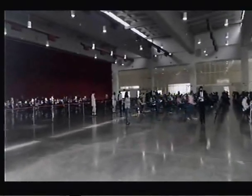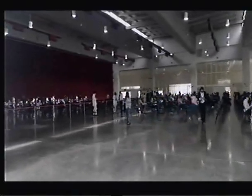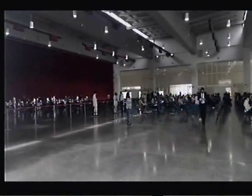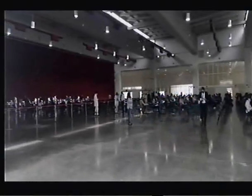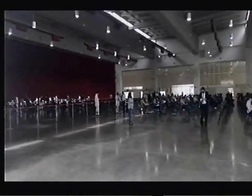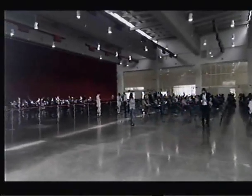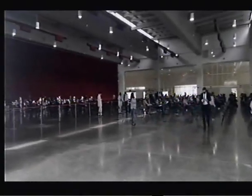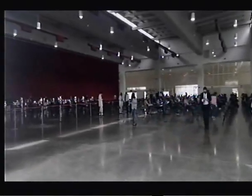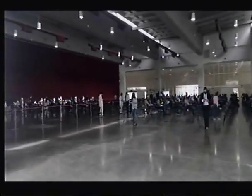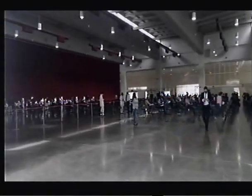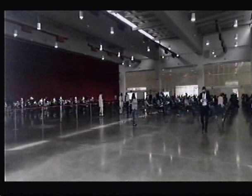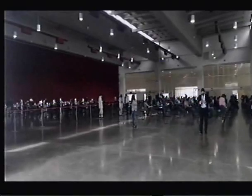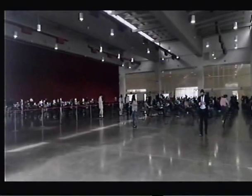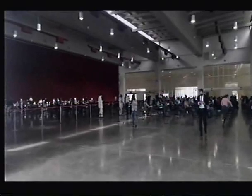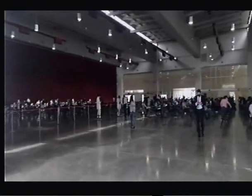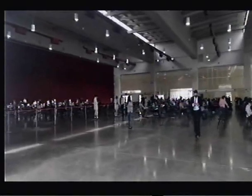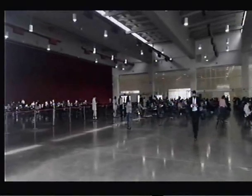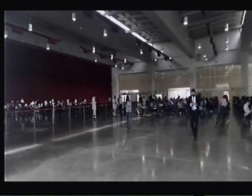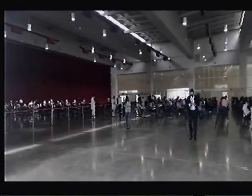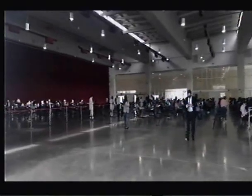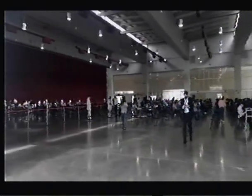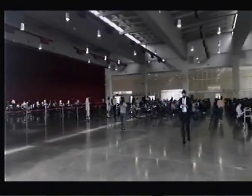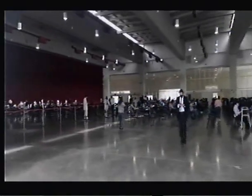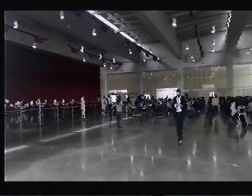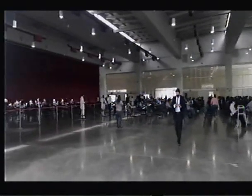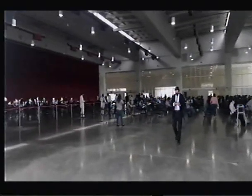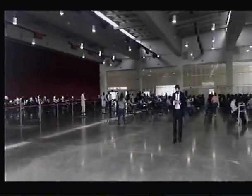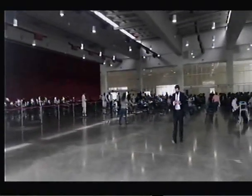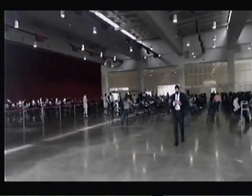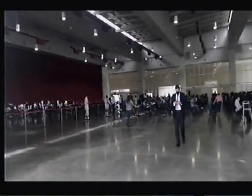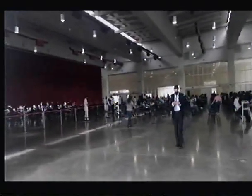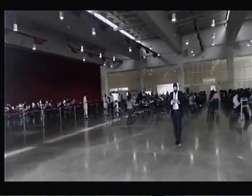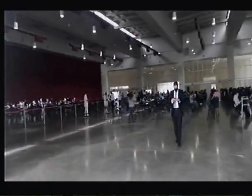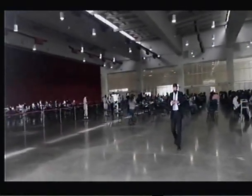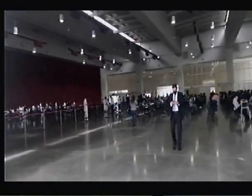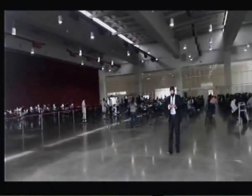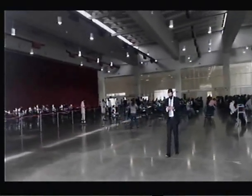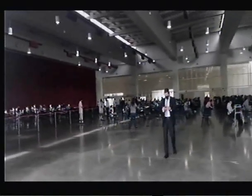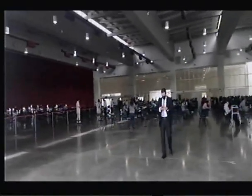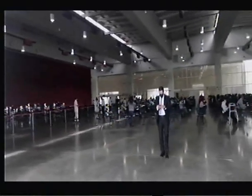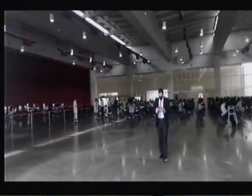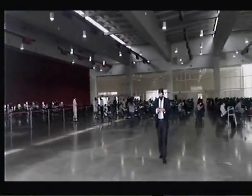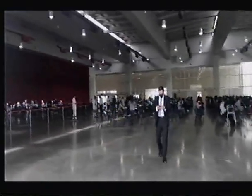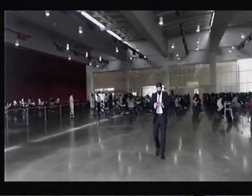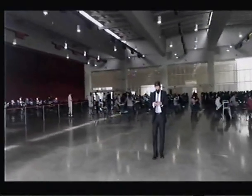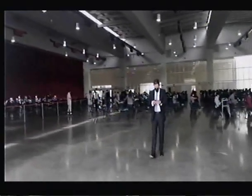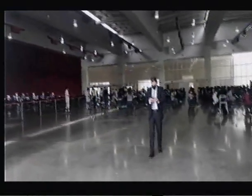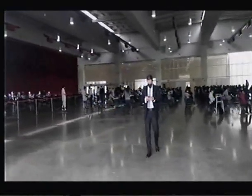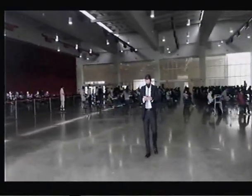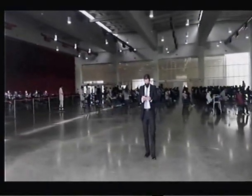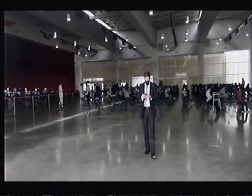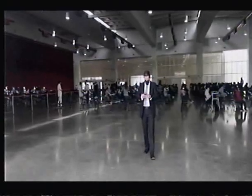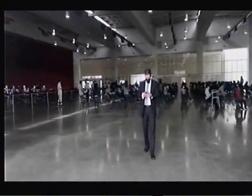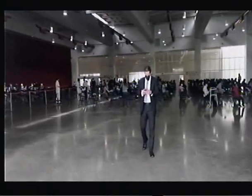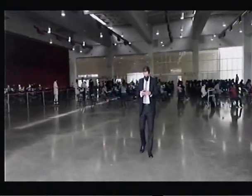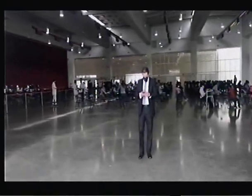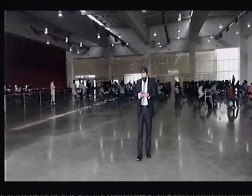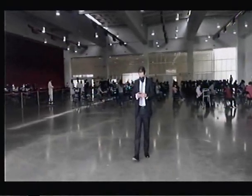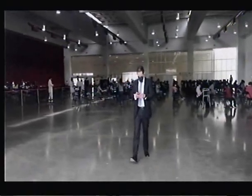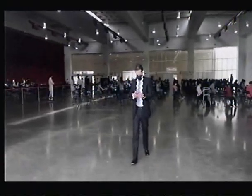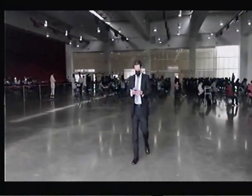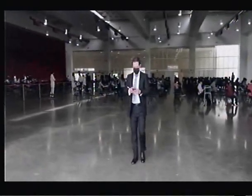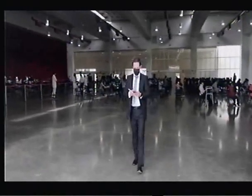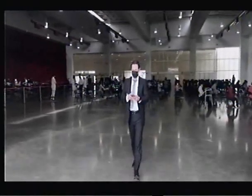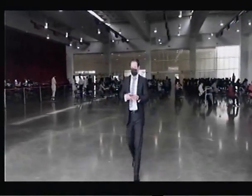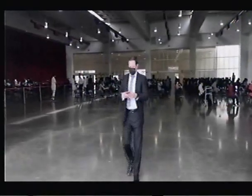menos en San Luis Potosí y Soledad, obviamente, no hablo a nivel estatal, porque todavía hay muchos municipios que no se ha aplicado, como el caso del